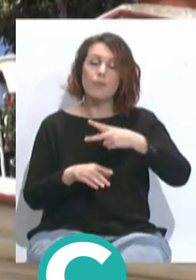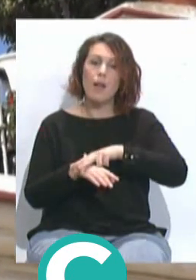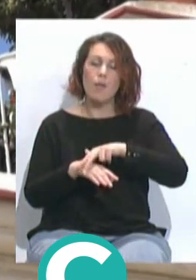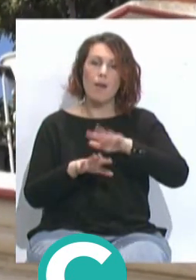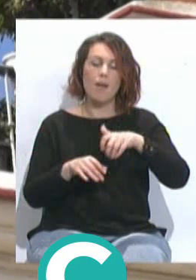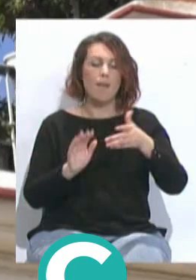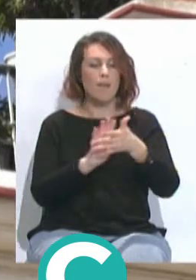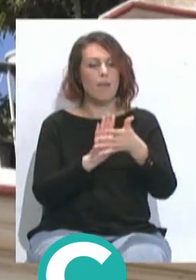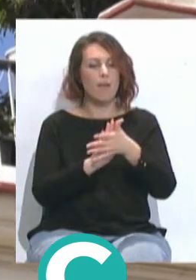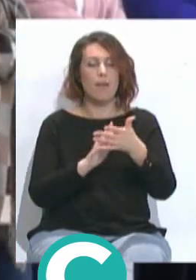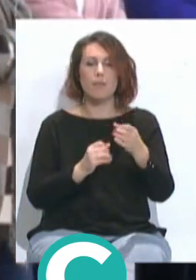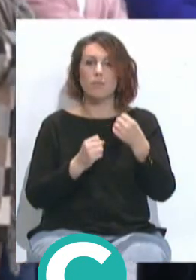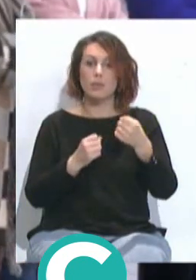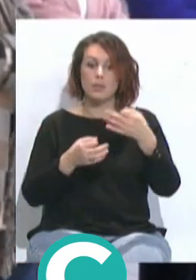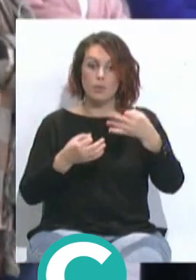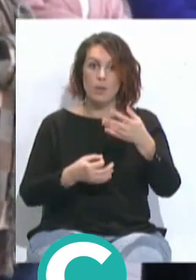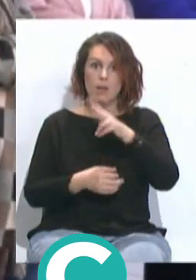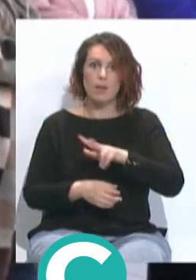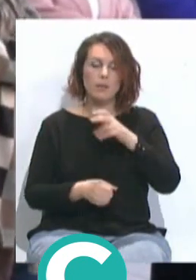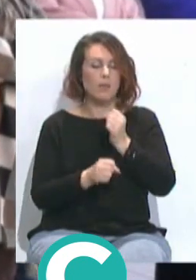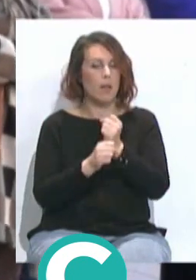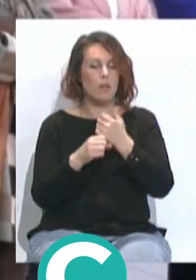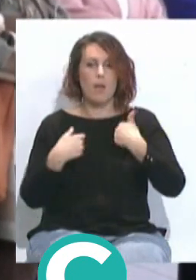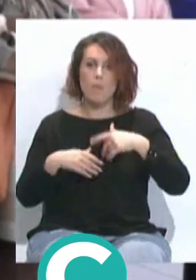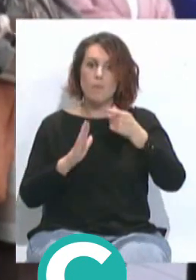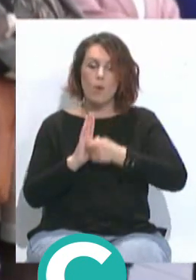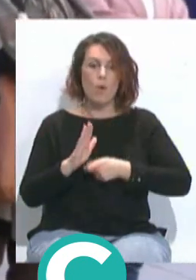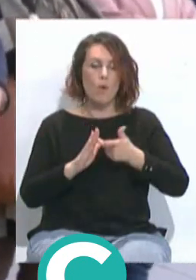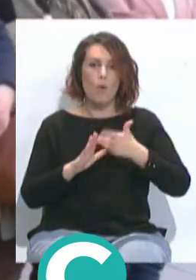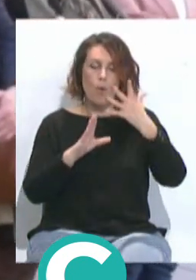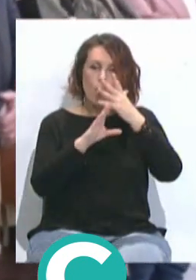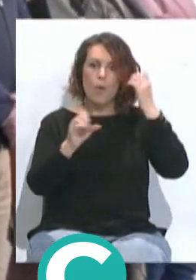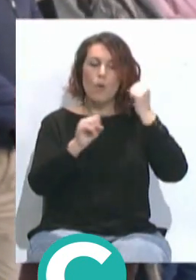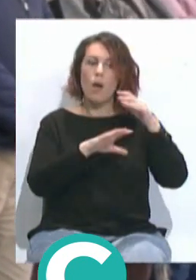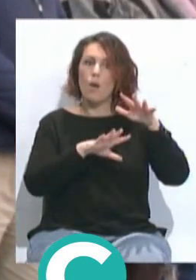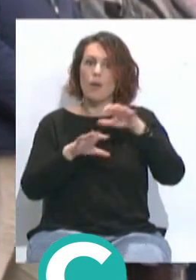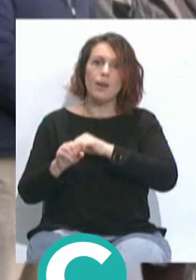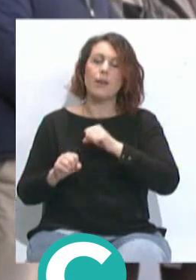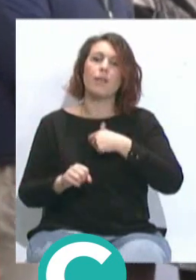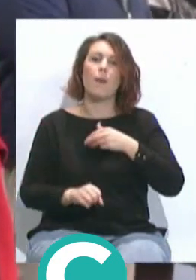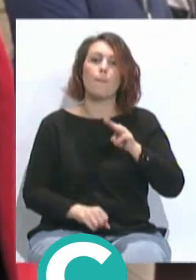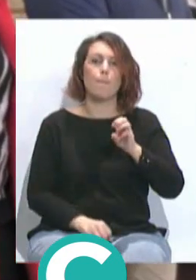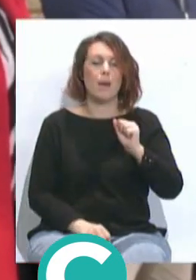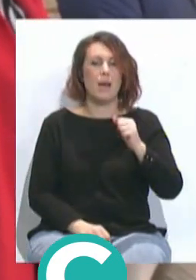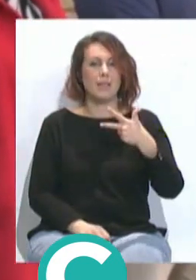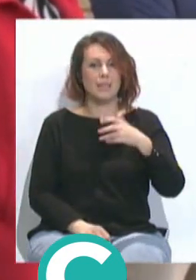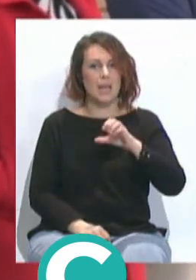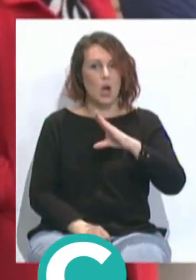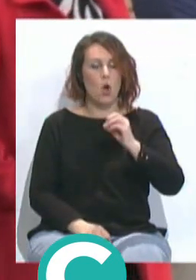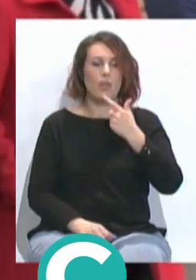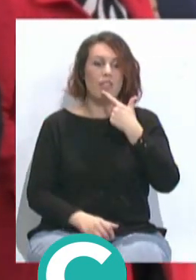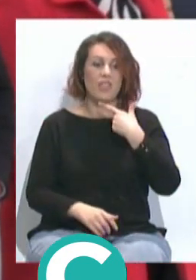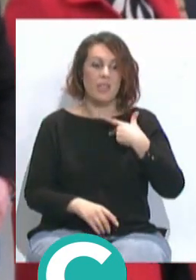Cádiz ha explicado que las fuerzas y cuerpos de seguridad ya están trabajando en protocolos de acogida. Según José Pacheco, ya están llegando refugiados